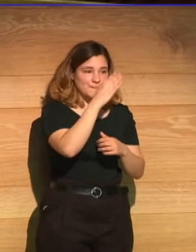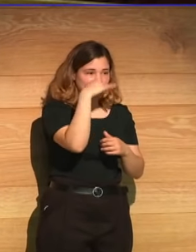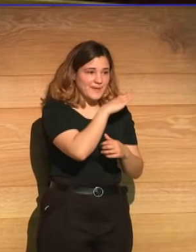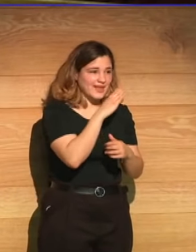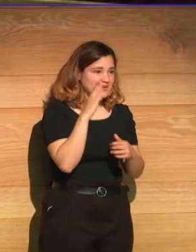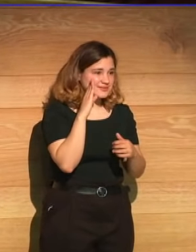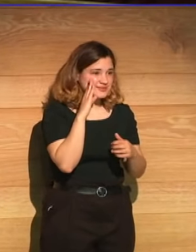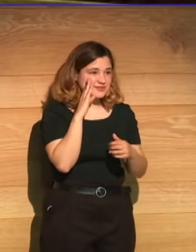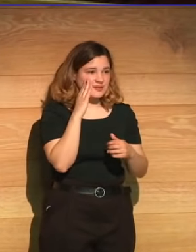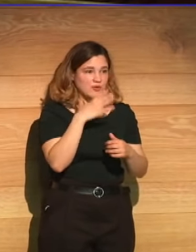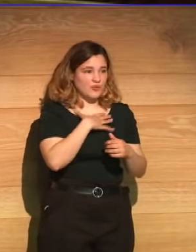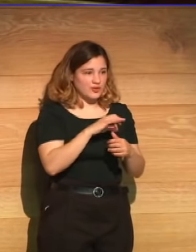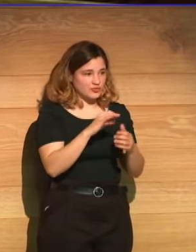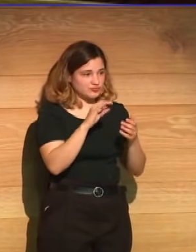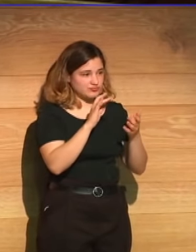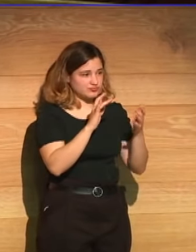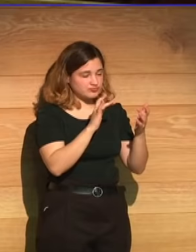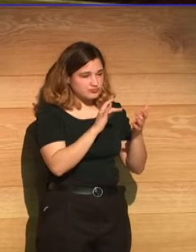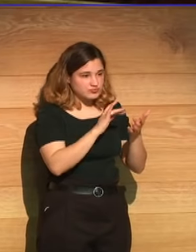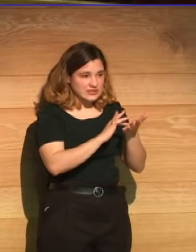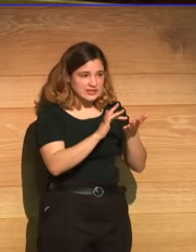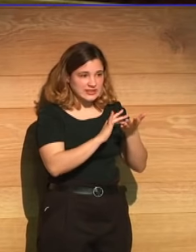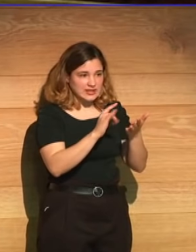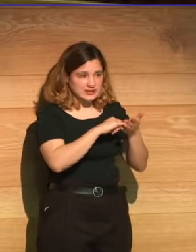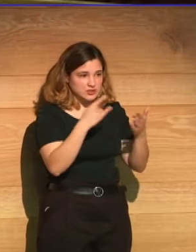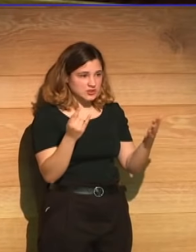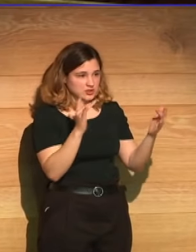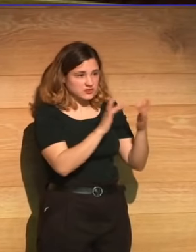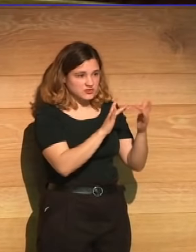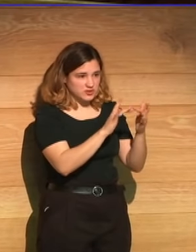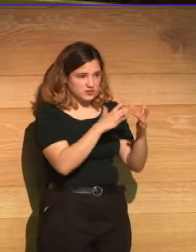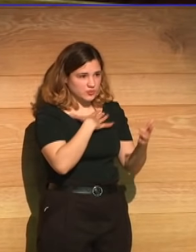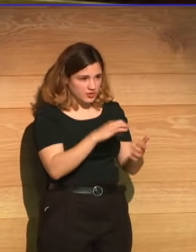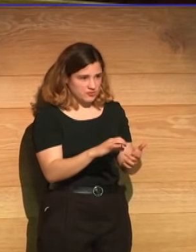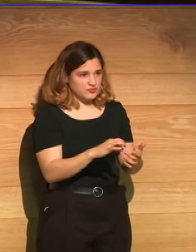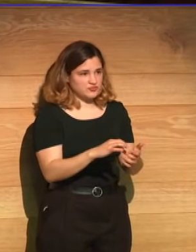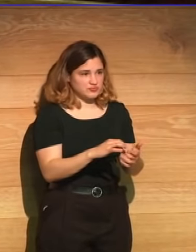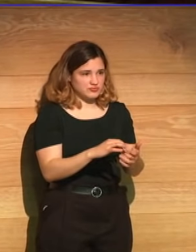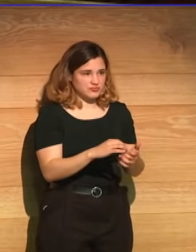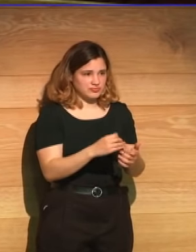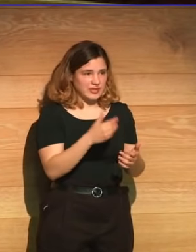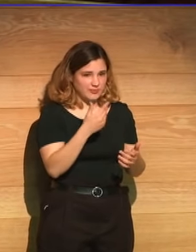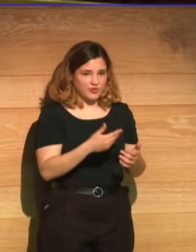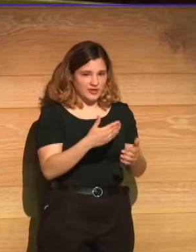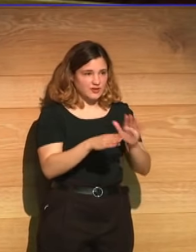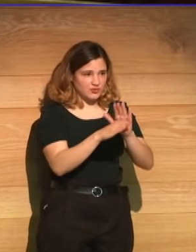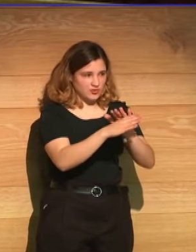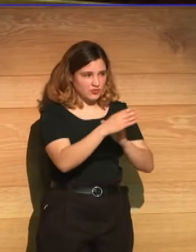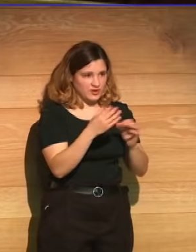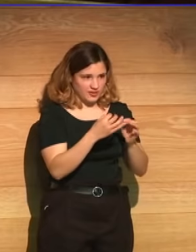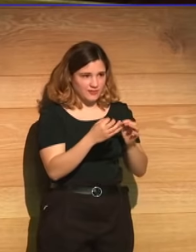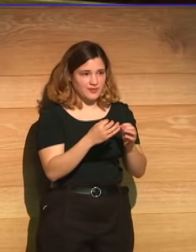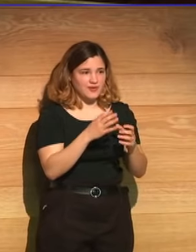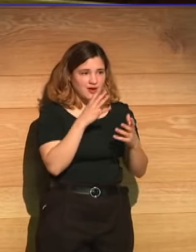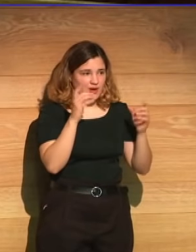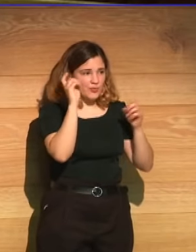y madres a través de medios digitales, porque a través de medios físicos es realmente difícil y eso debería quedarse. Nos ha enseñado la posibilidad de